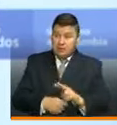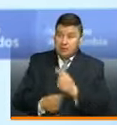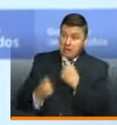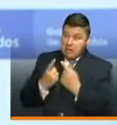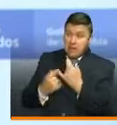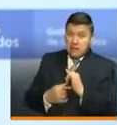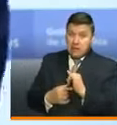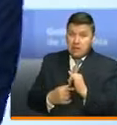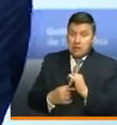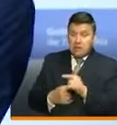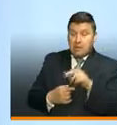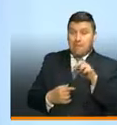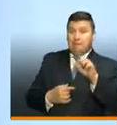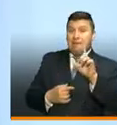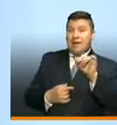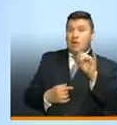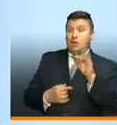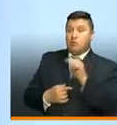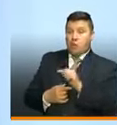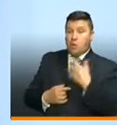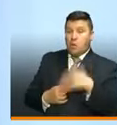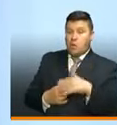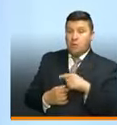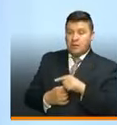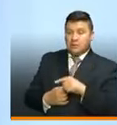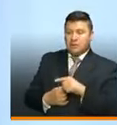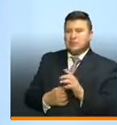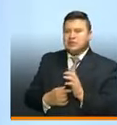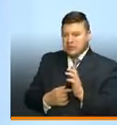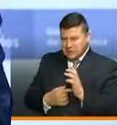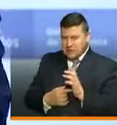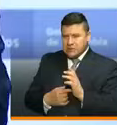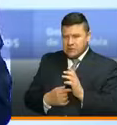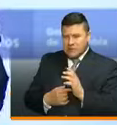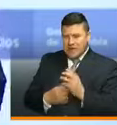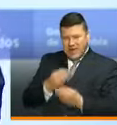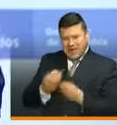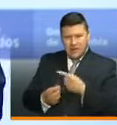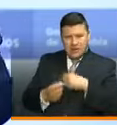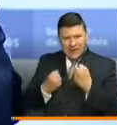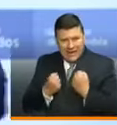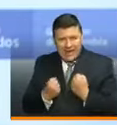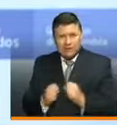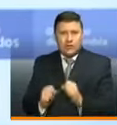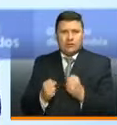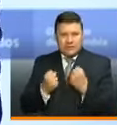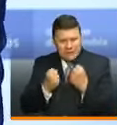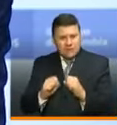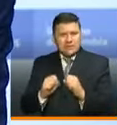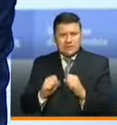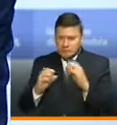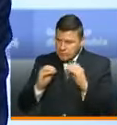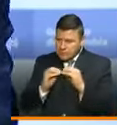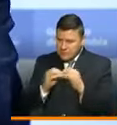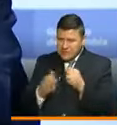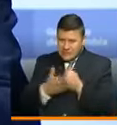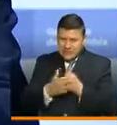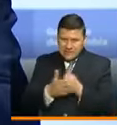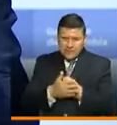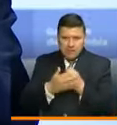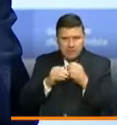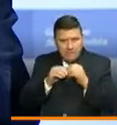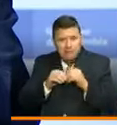República, y creo que el PNUD puede ser protagonista en esa dirección, hacer también un esfuerzo, como se ha venido haciendo con Impulsa, de